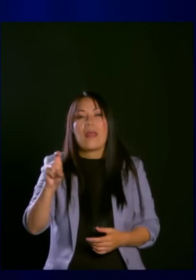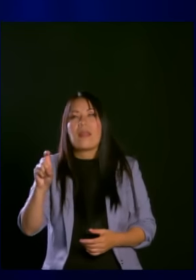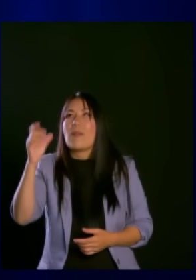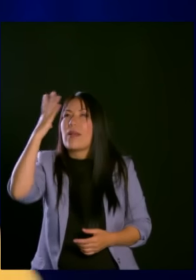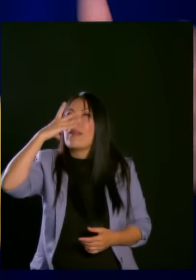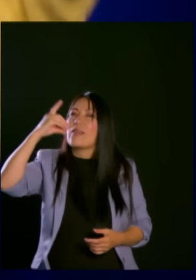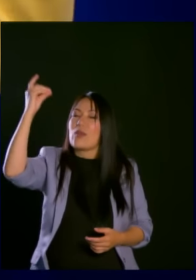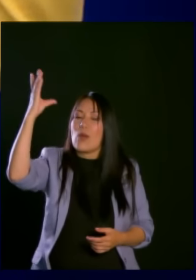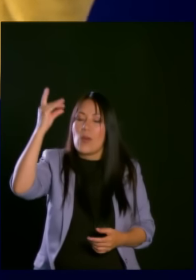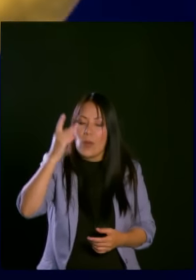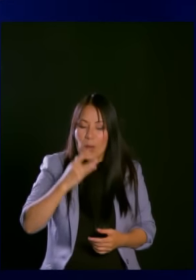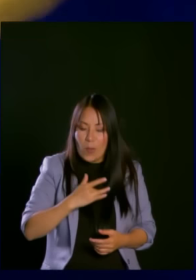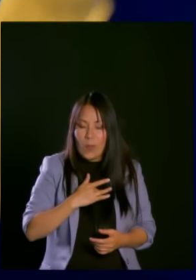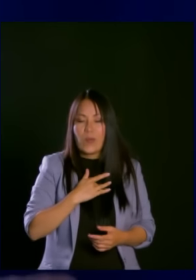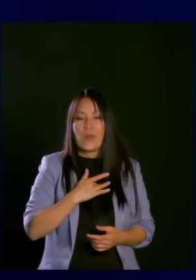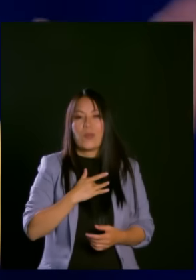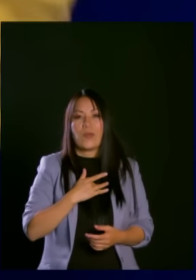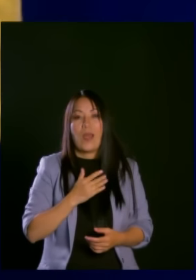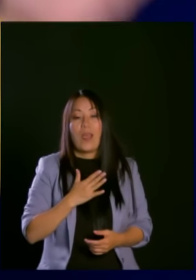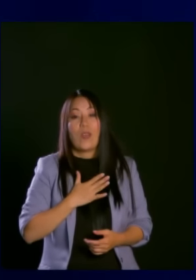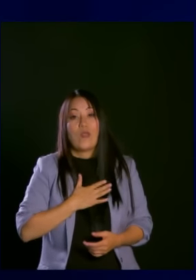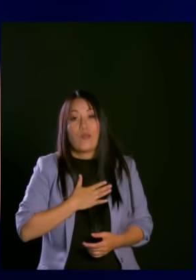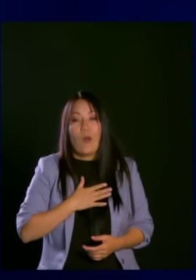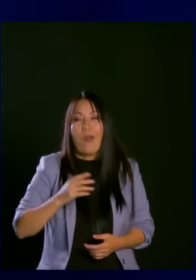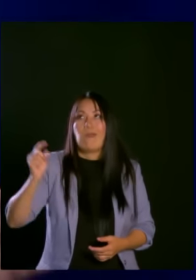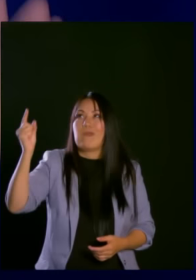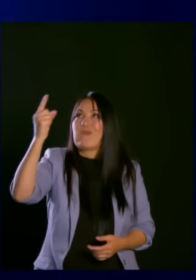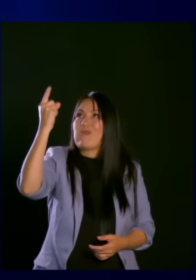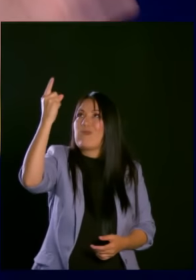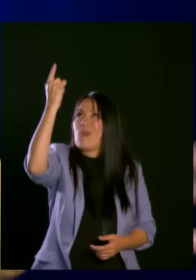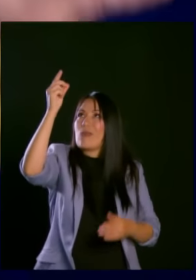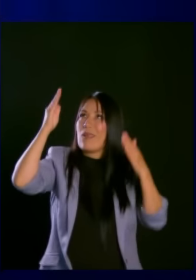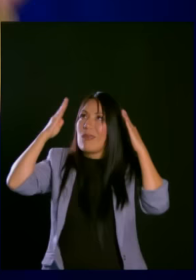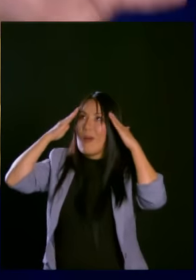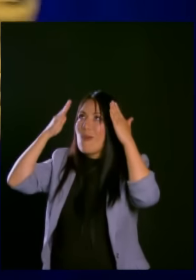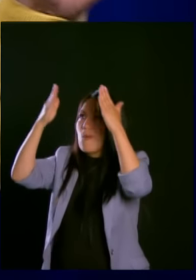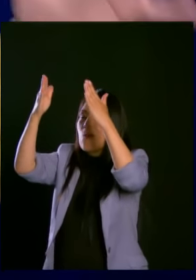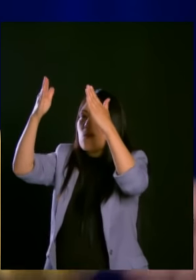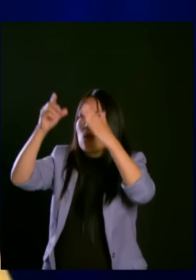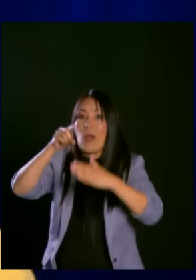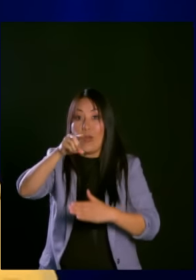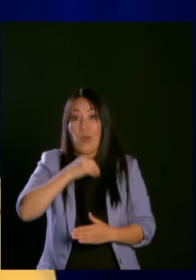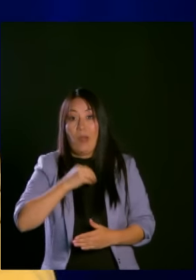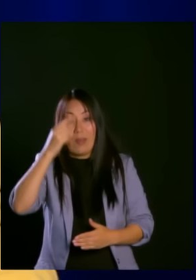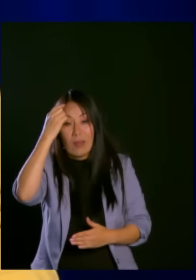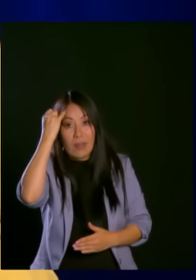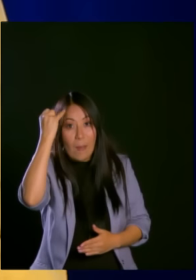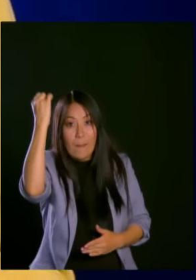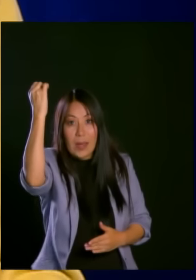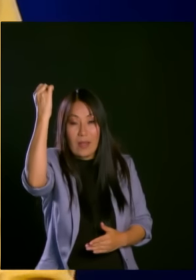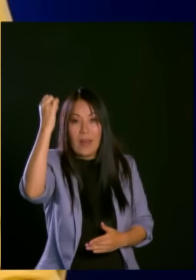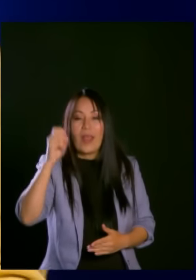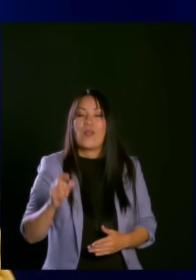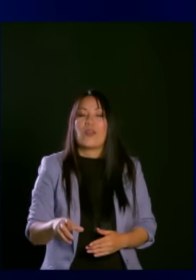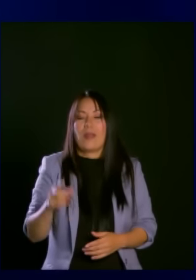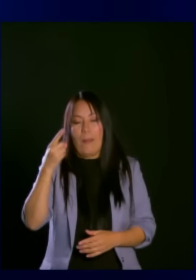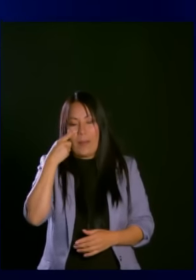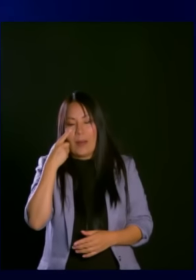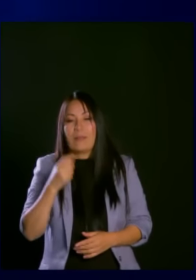dejárselos a ustedes. Para mí es la cosa más importante de cualquier emprendimiento en la vida de un hijo de Dios. Éxodo